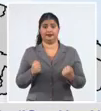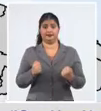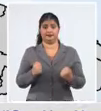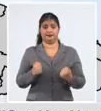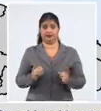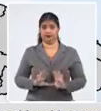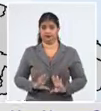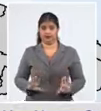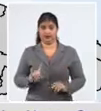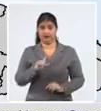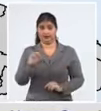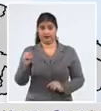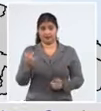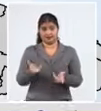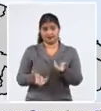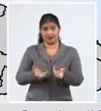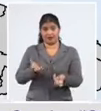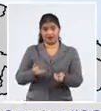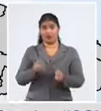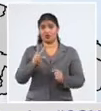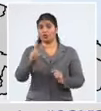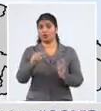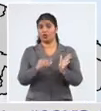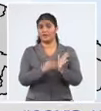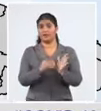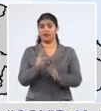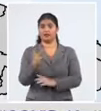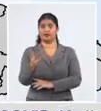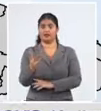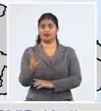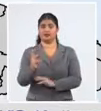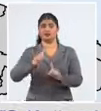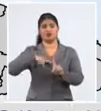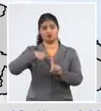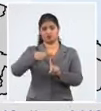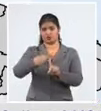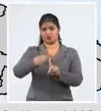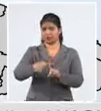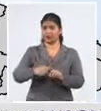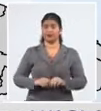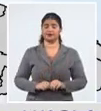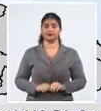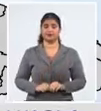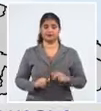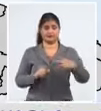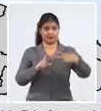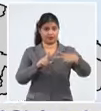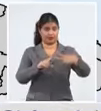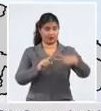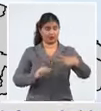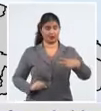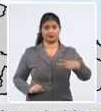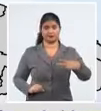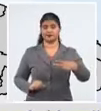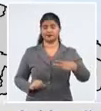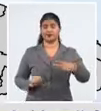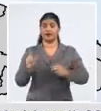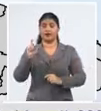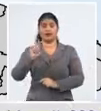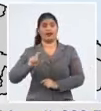realmente 2003 casos diagnosticados ayer. Le sigue la provincia de